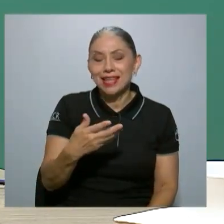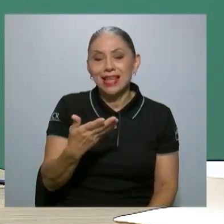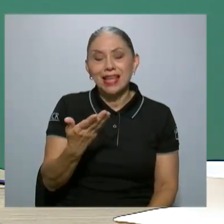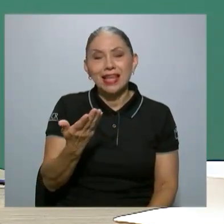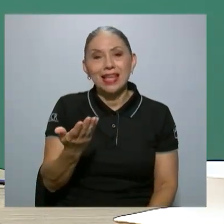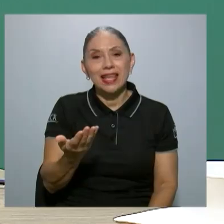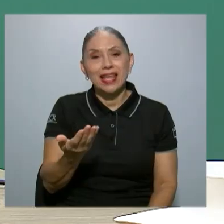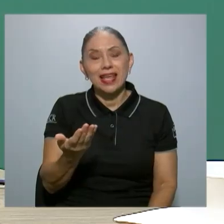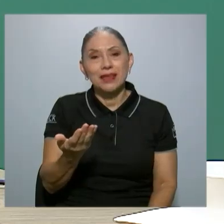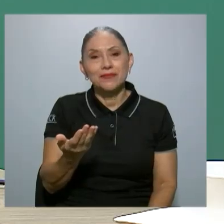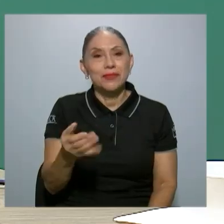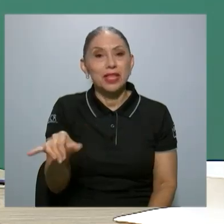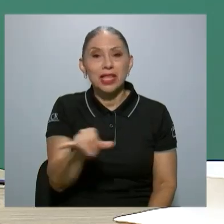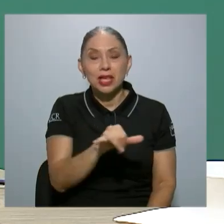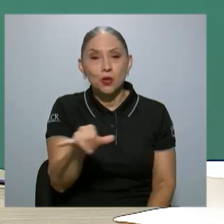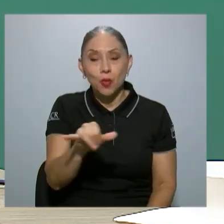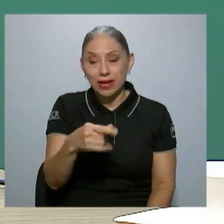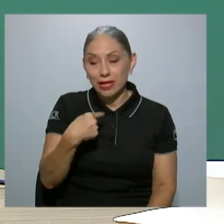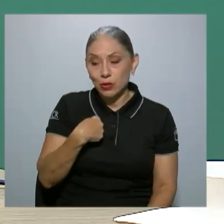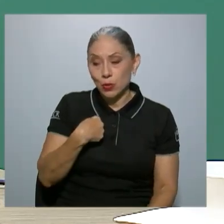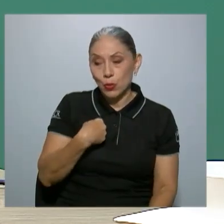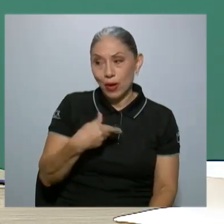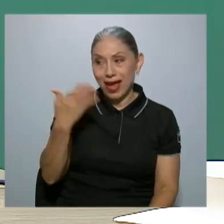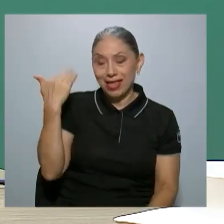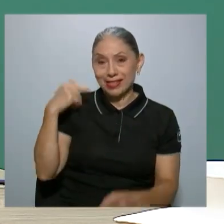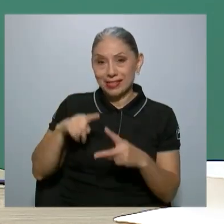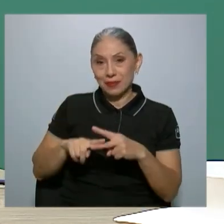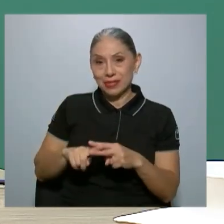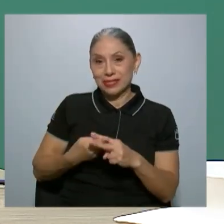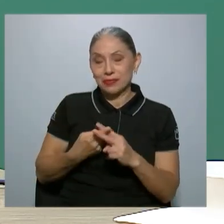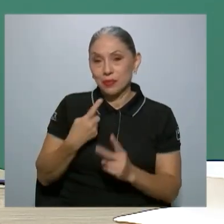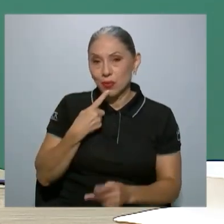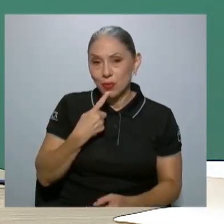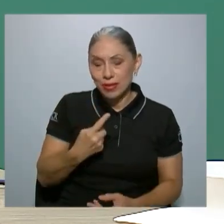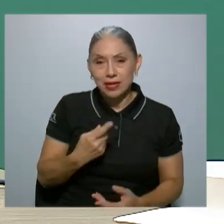que, igual que lo hice al principio, pues